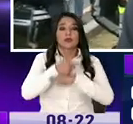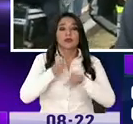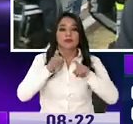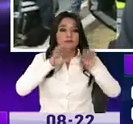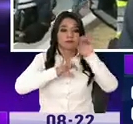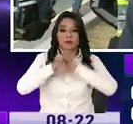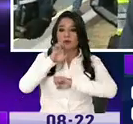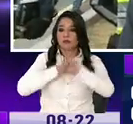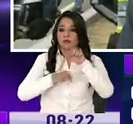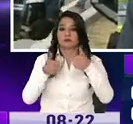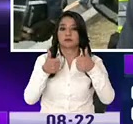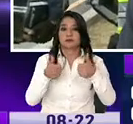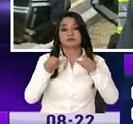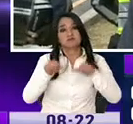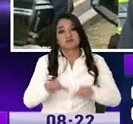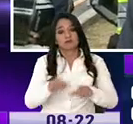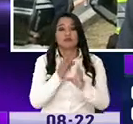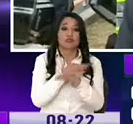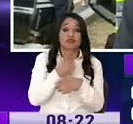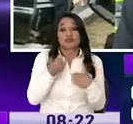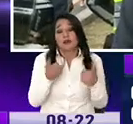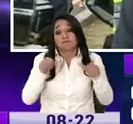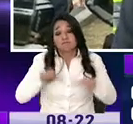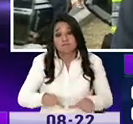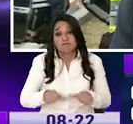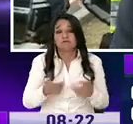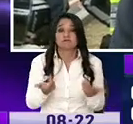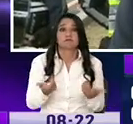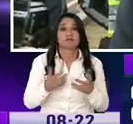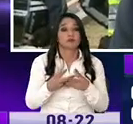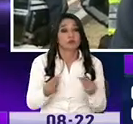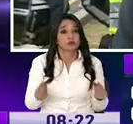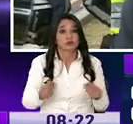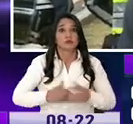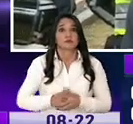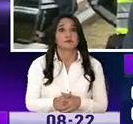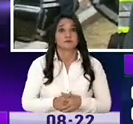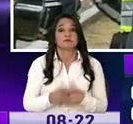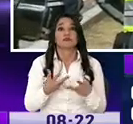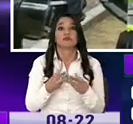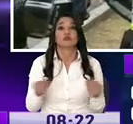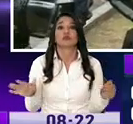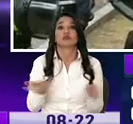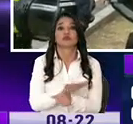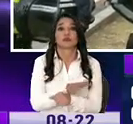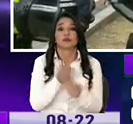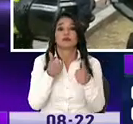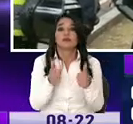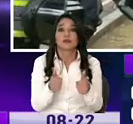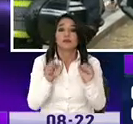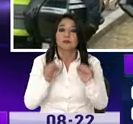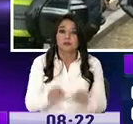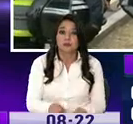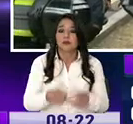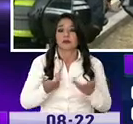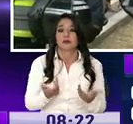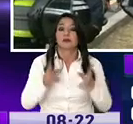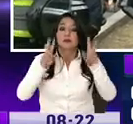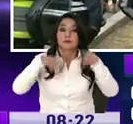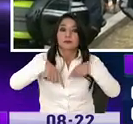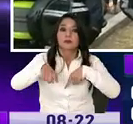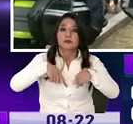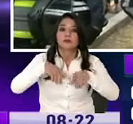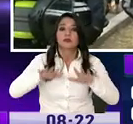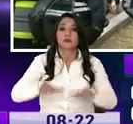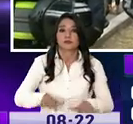medir si eso le funciona o no. Lo que dice el otro vecino también es cierto, ahí hay que dar una solución definitiva y efectiva al tema de la